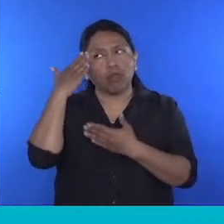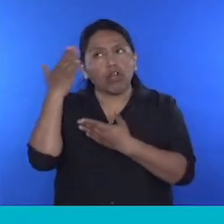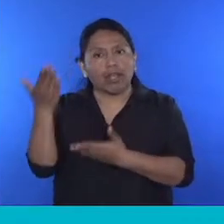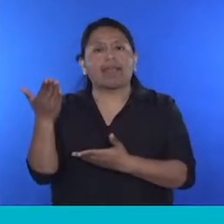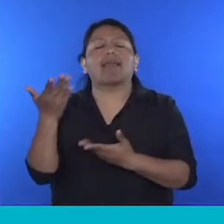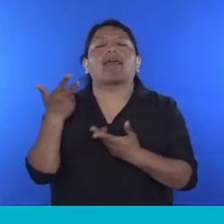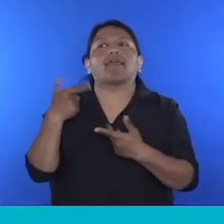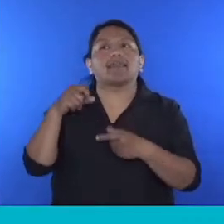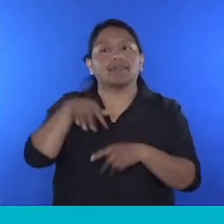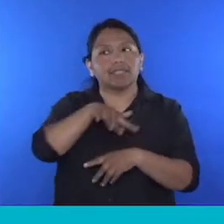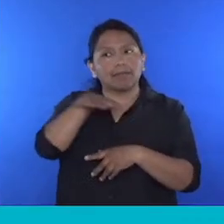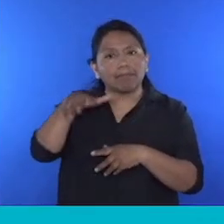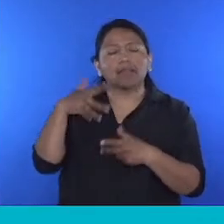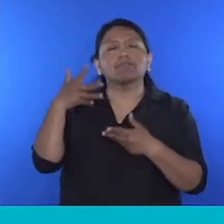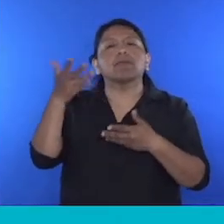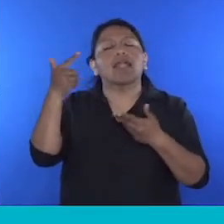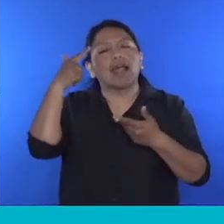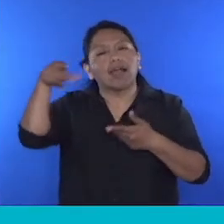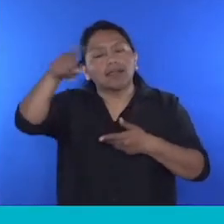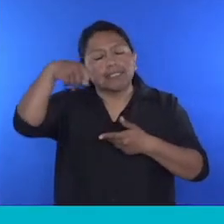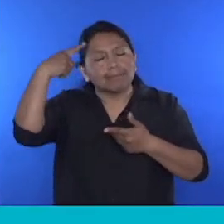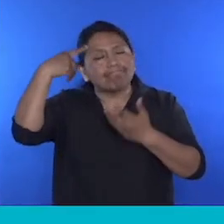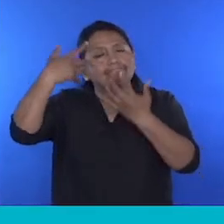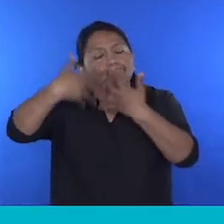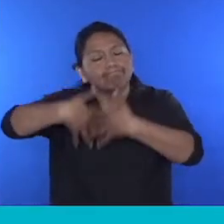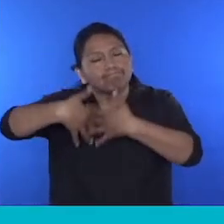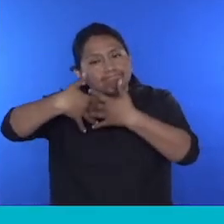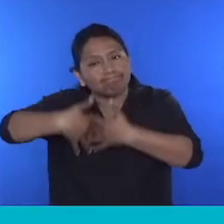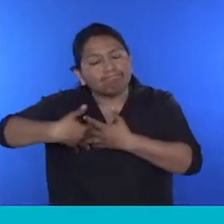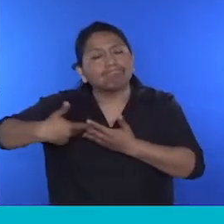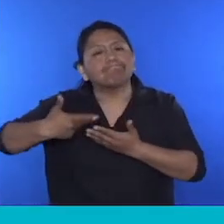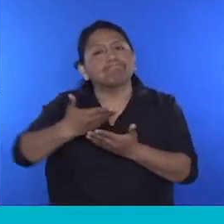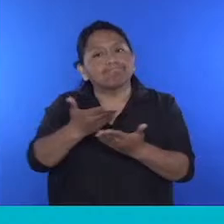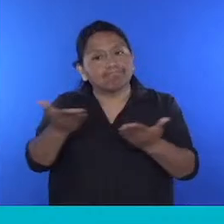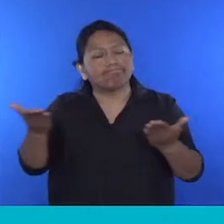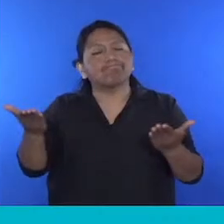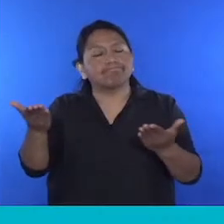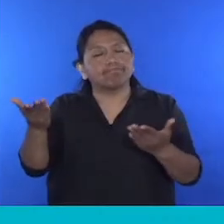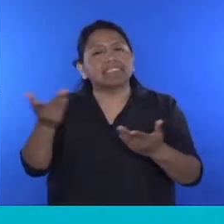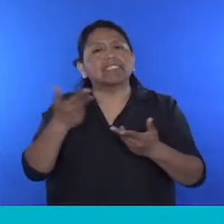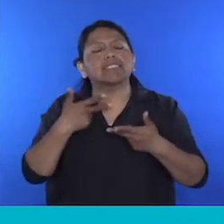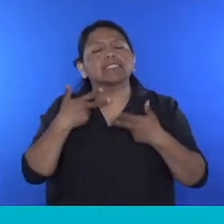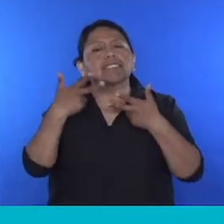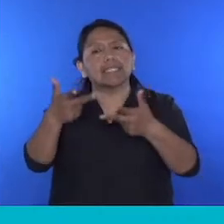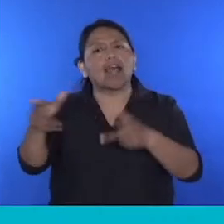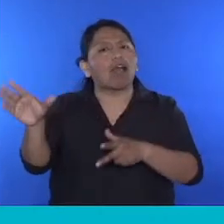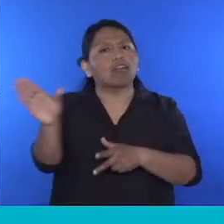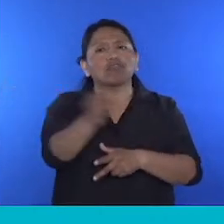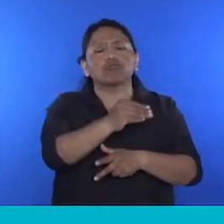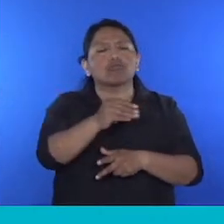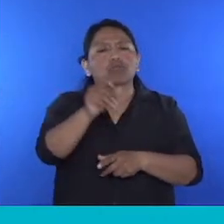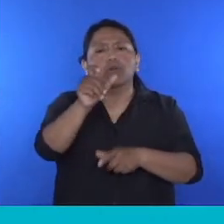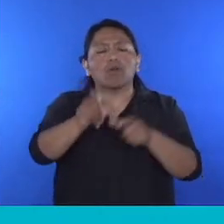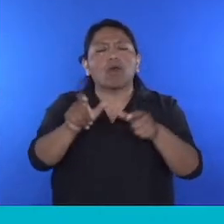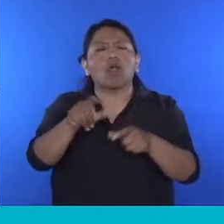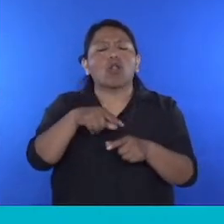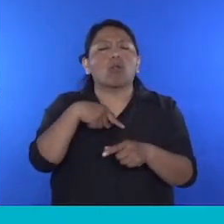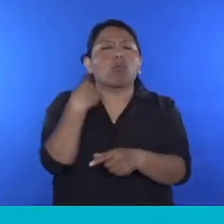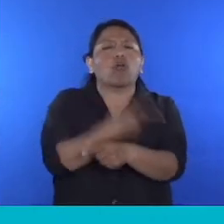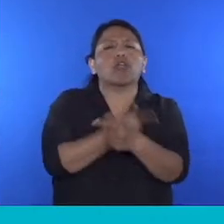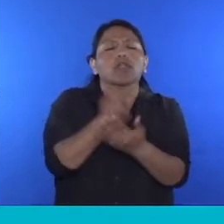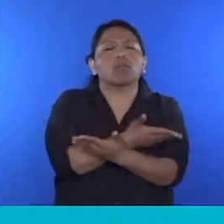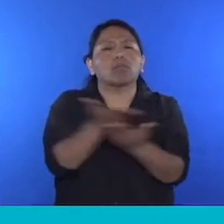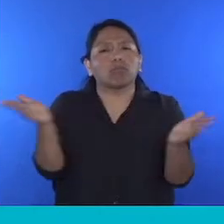este espacio de homenaje para llamar a la reflexión y para interpelar a todos los poderes